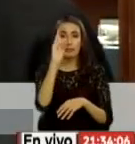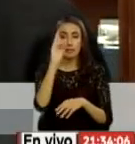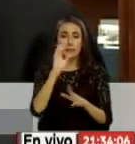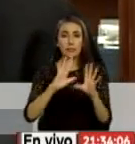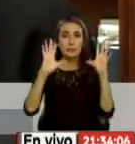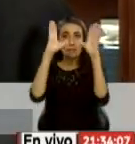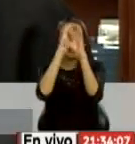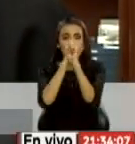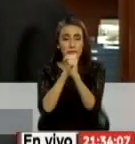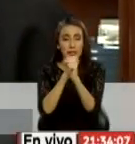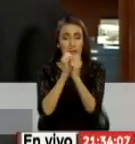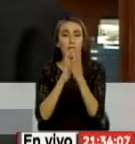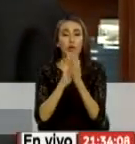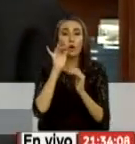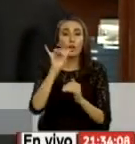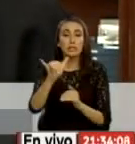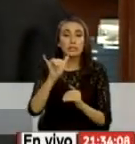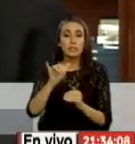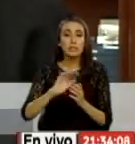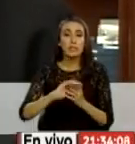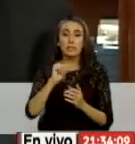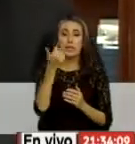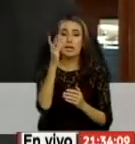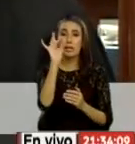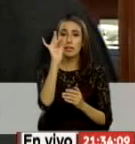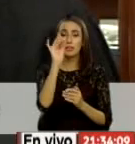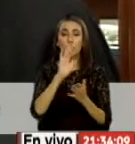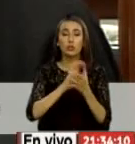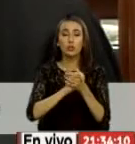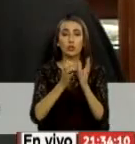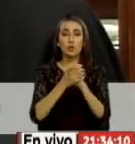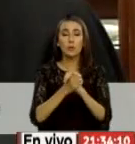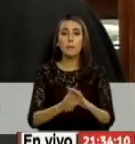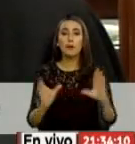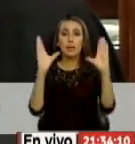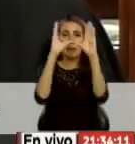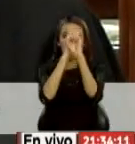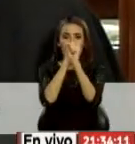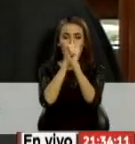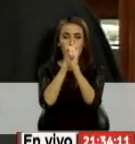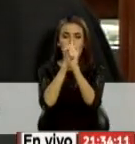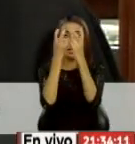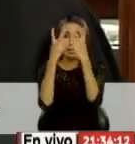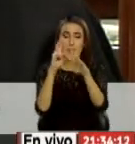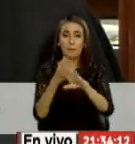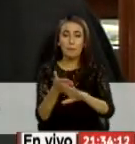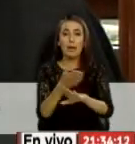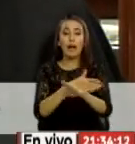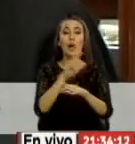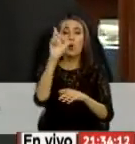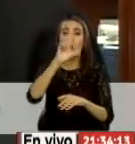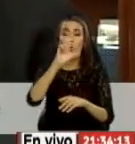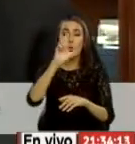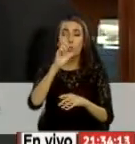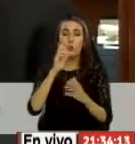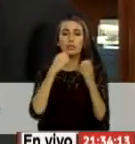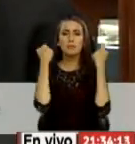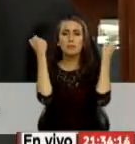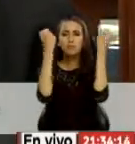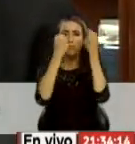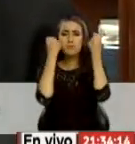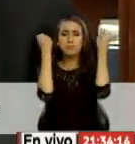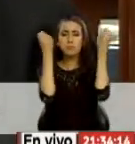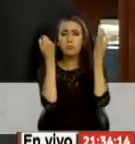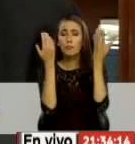la noche y el sábado 18 en la noche. Tenemos las vísperas que serán el lunes y la fiesta